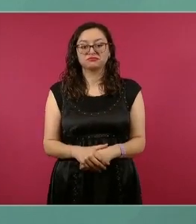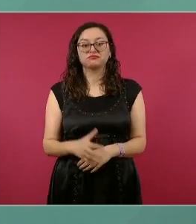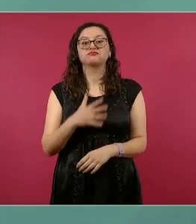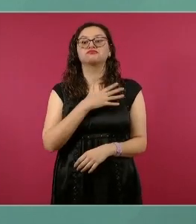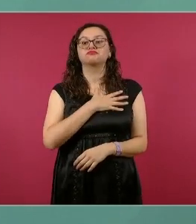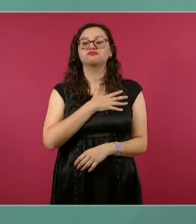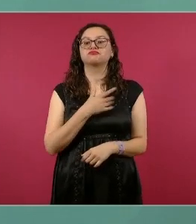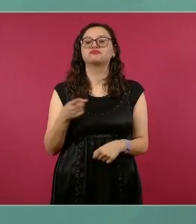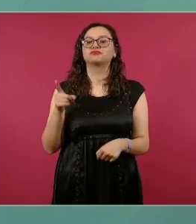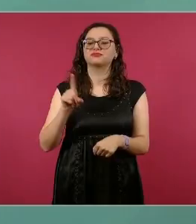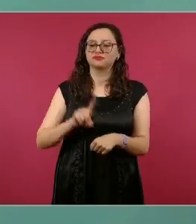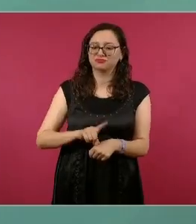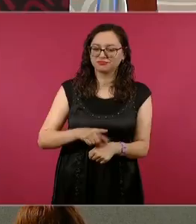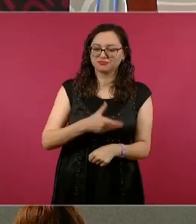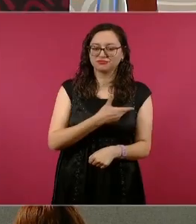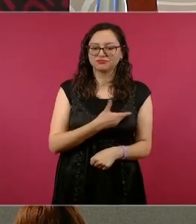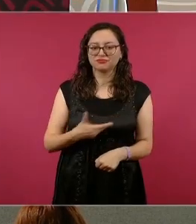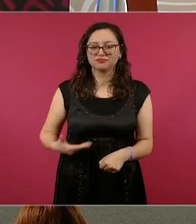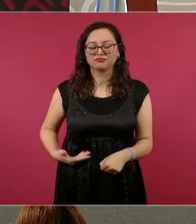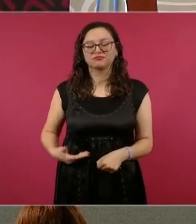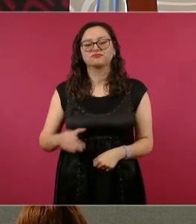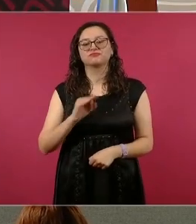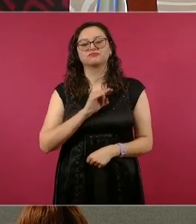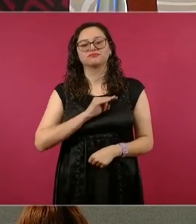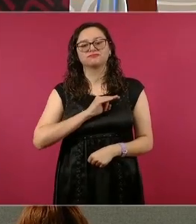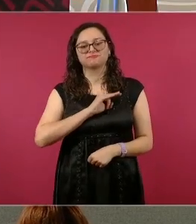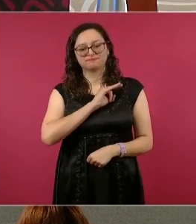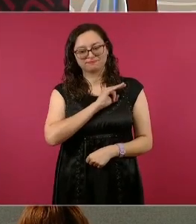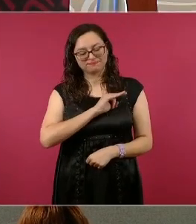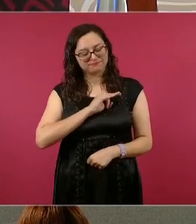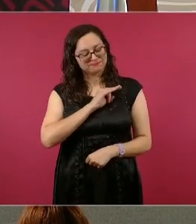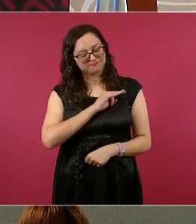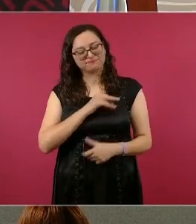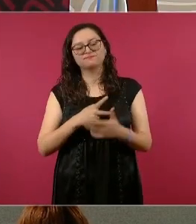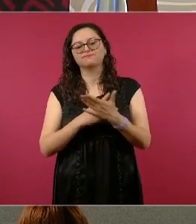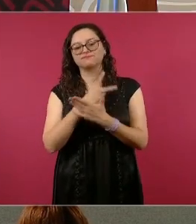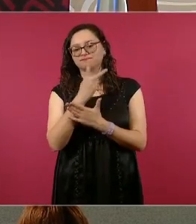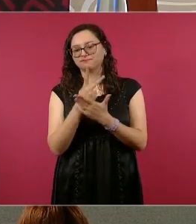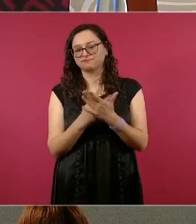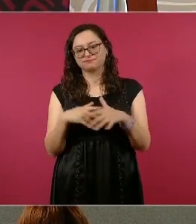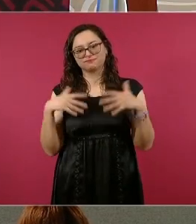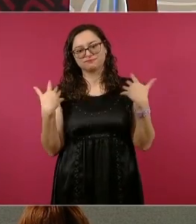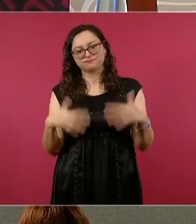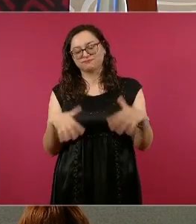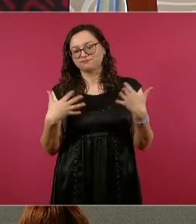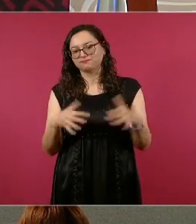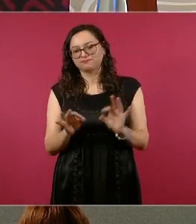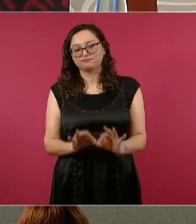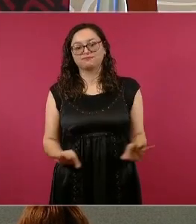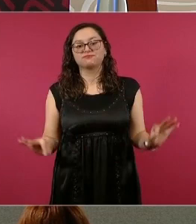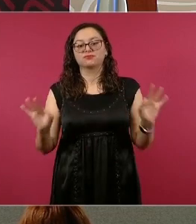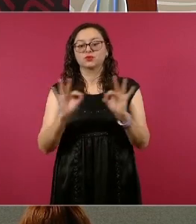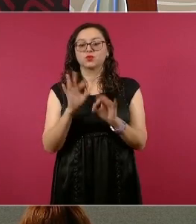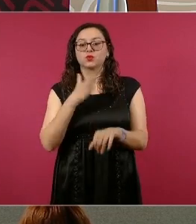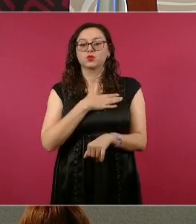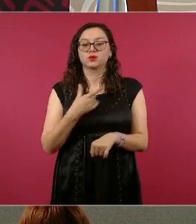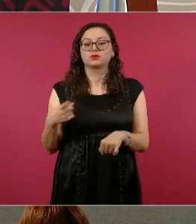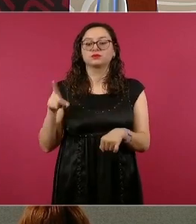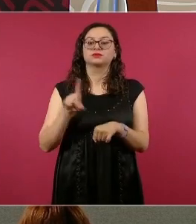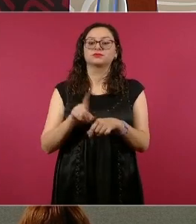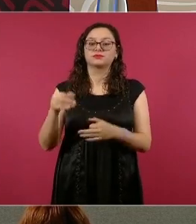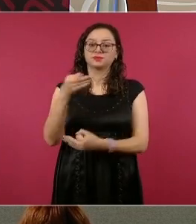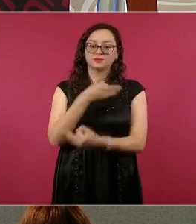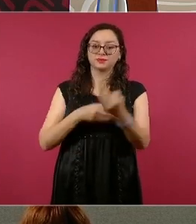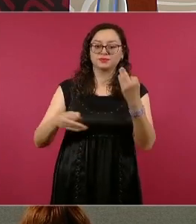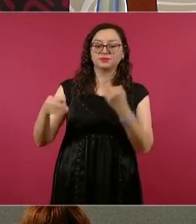señor presidente, y muchas felicitaciones por este gran programa y este gran paso. Buenos días a todas, a todos.